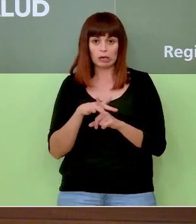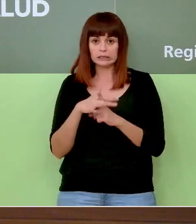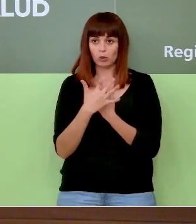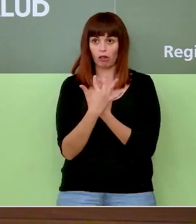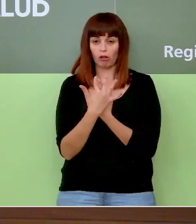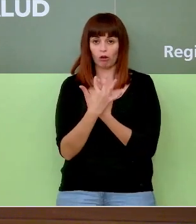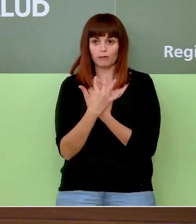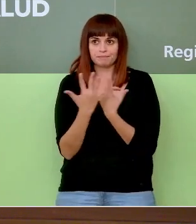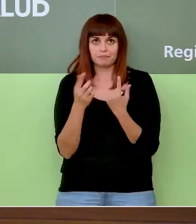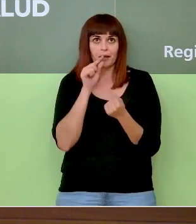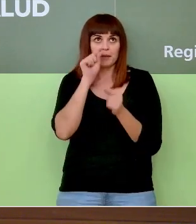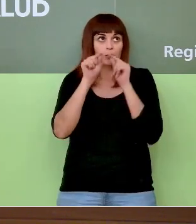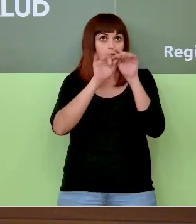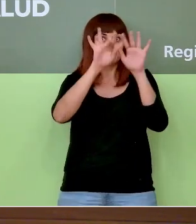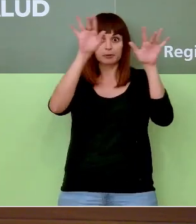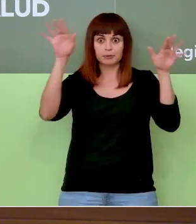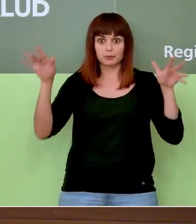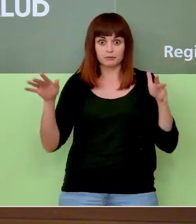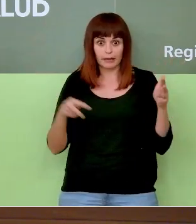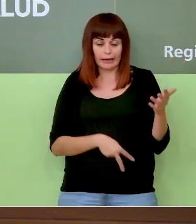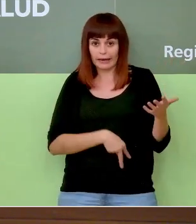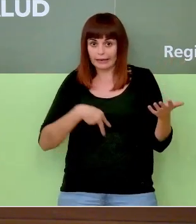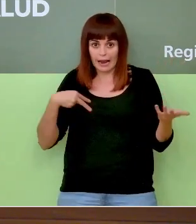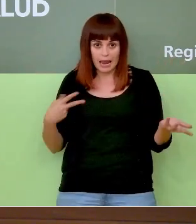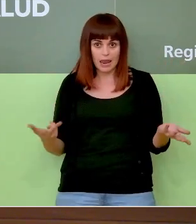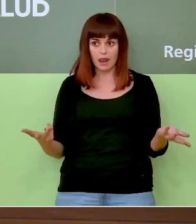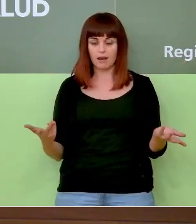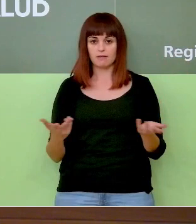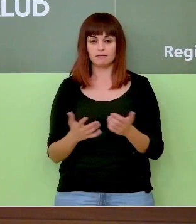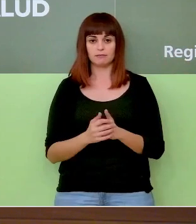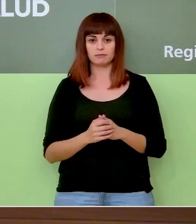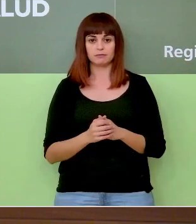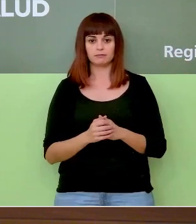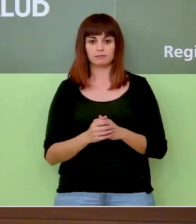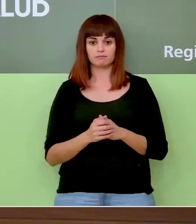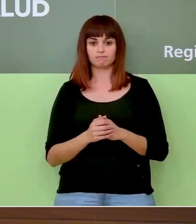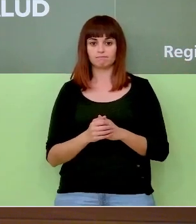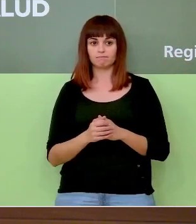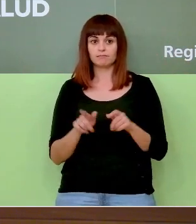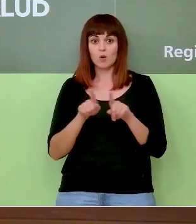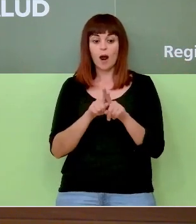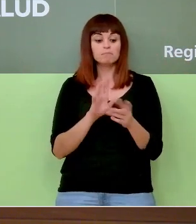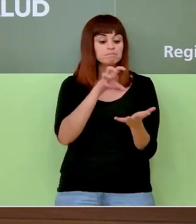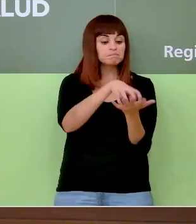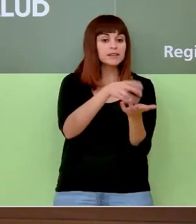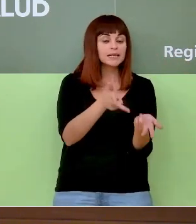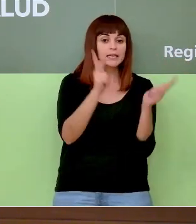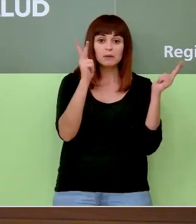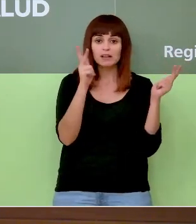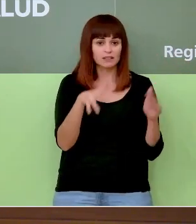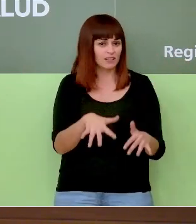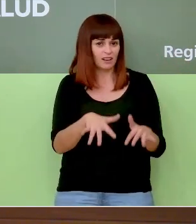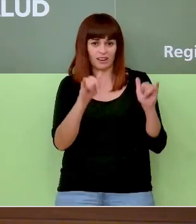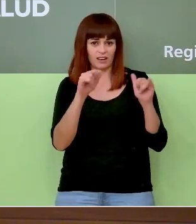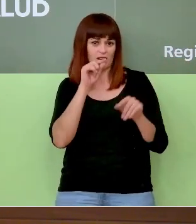la circulación del virus es generalizada, no hay ninguna institución que se vaya a quedar totalmente libre. Entonces, el